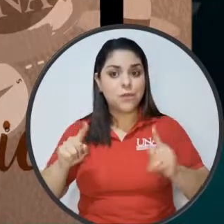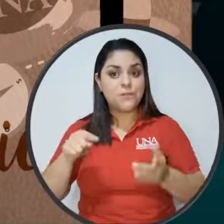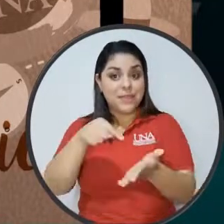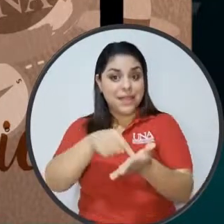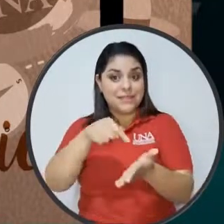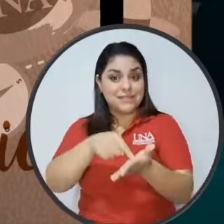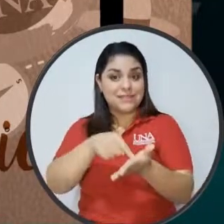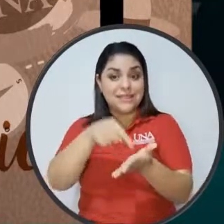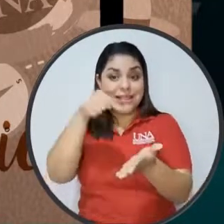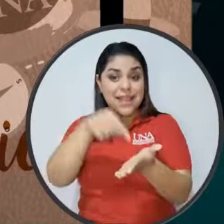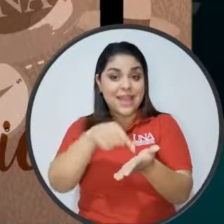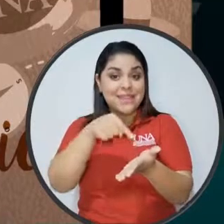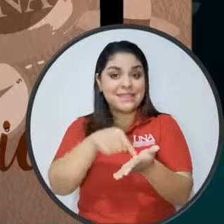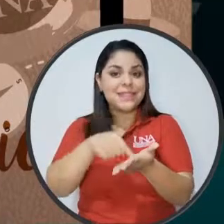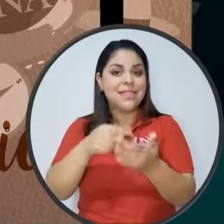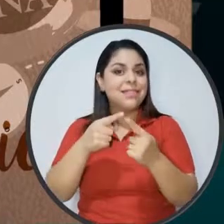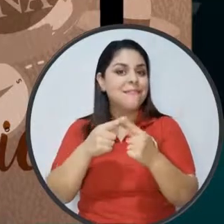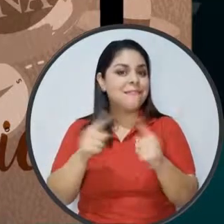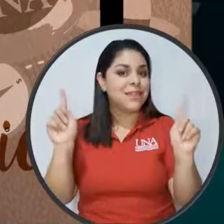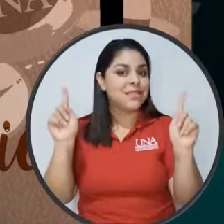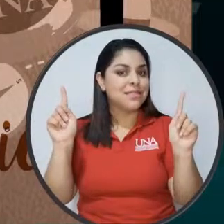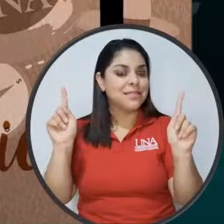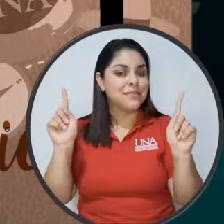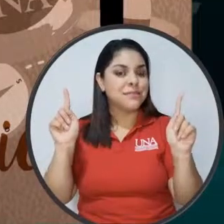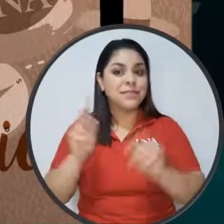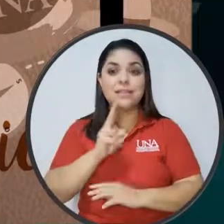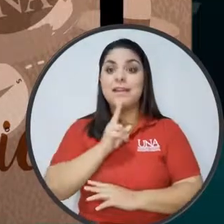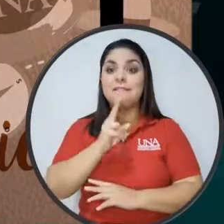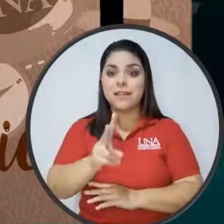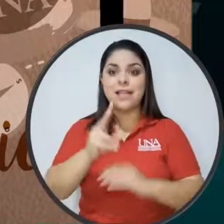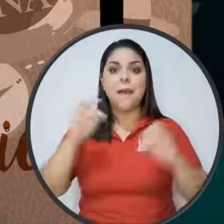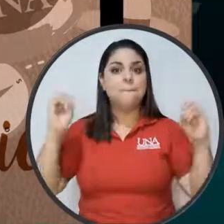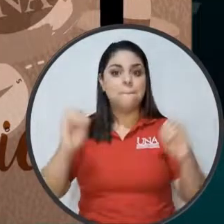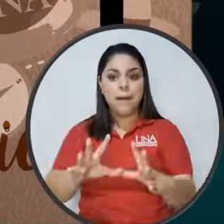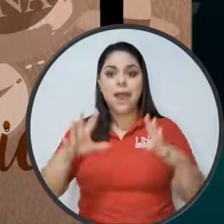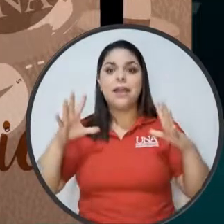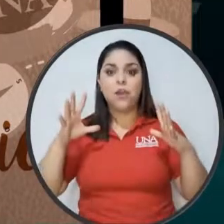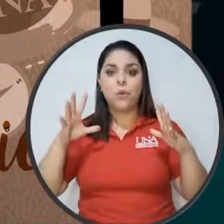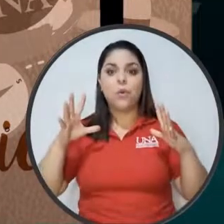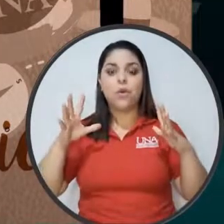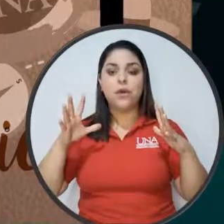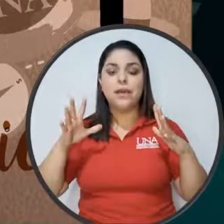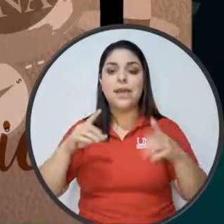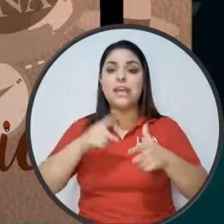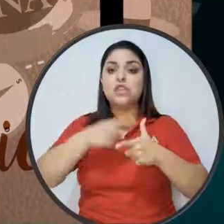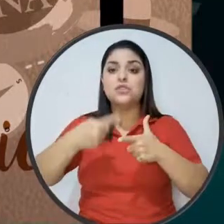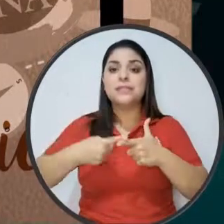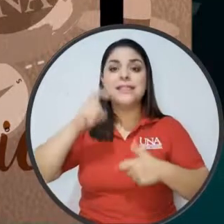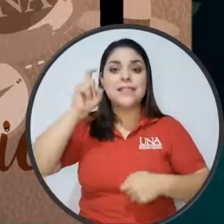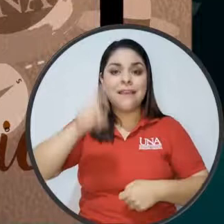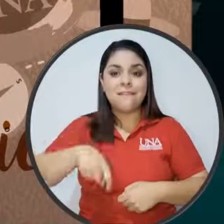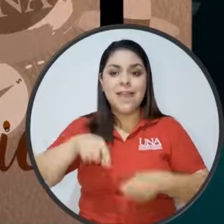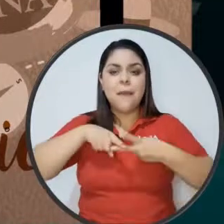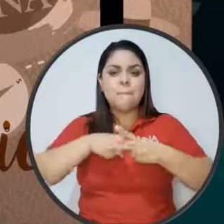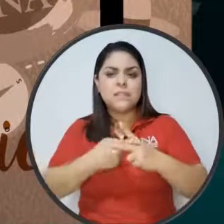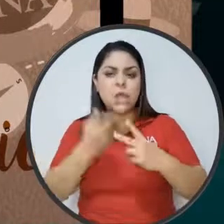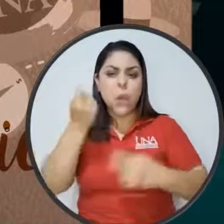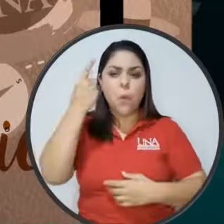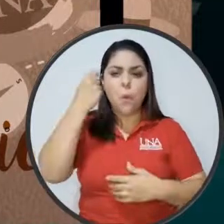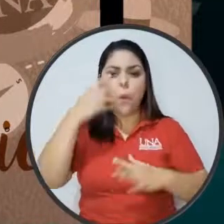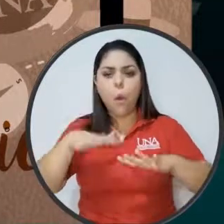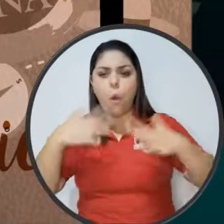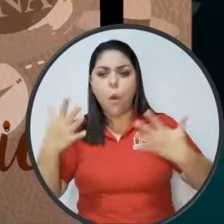Pero este era diferente. De verdad era mágico, así que debía empezar a comprender